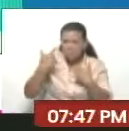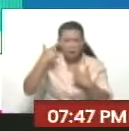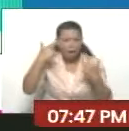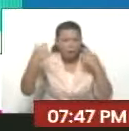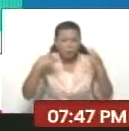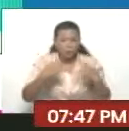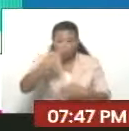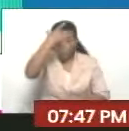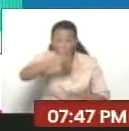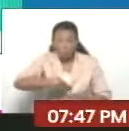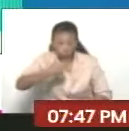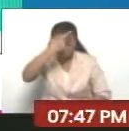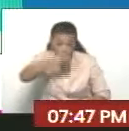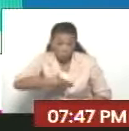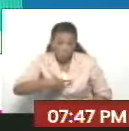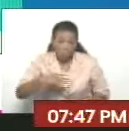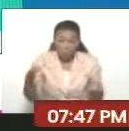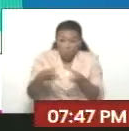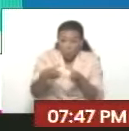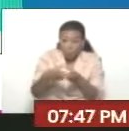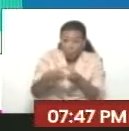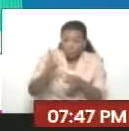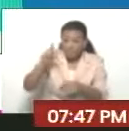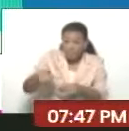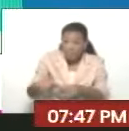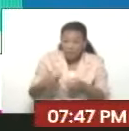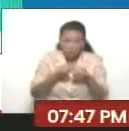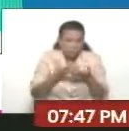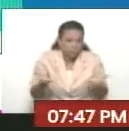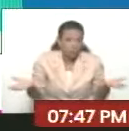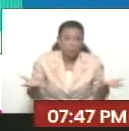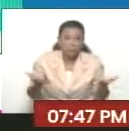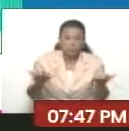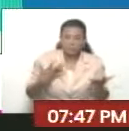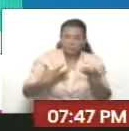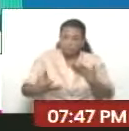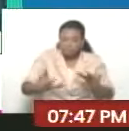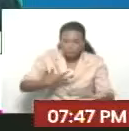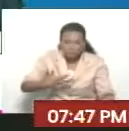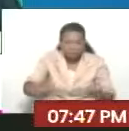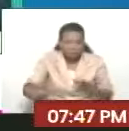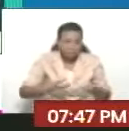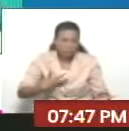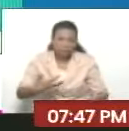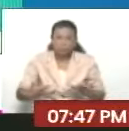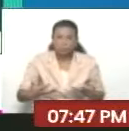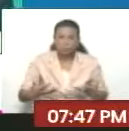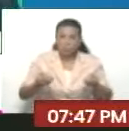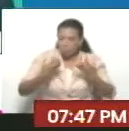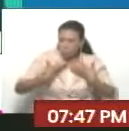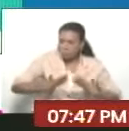Yo soy una persona, o nosotros somos gente que deja fluir la energía.